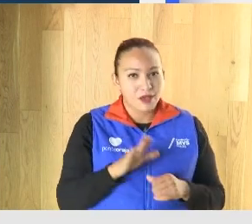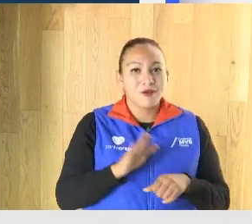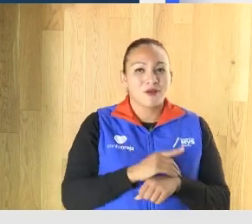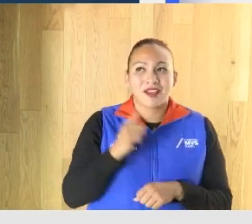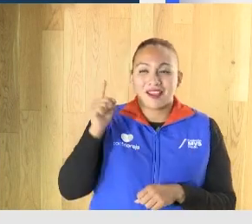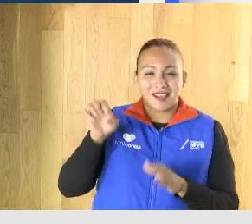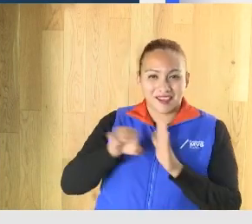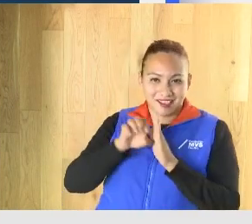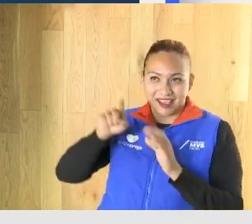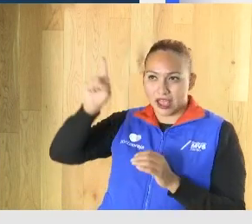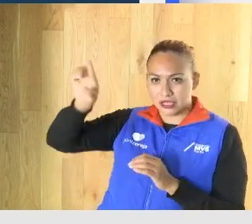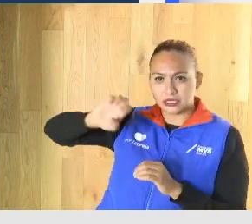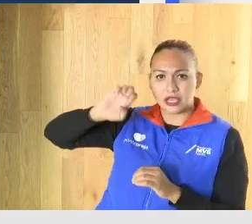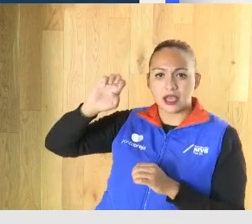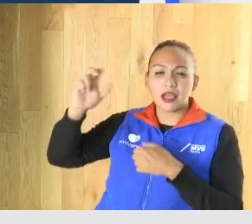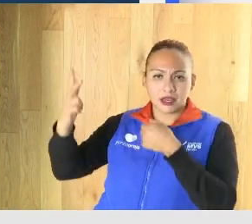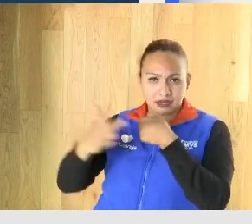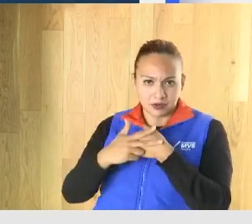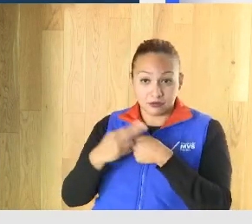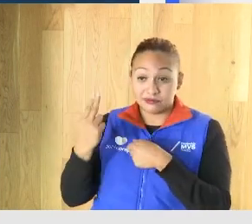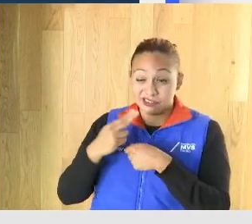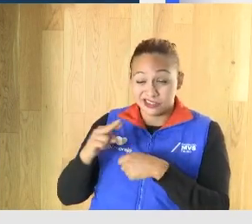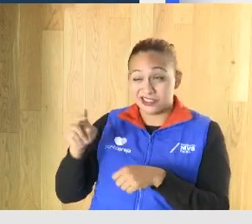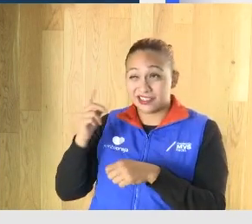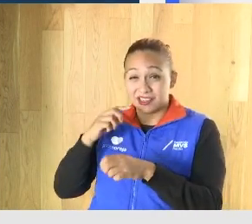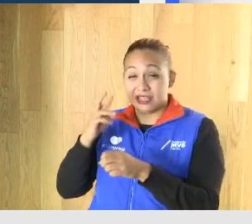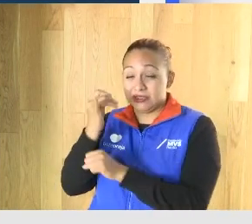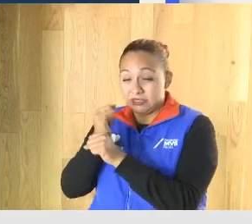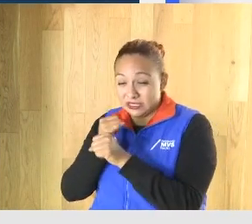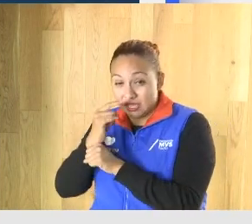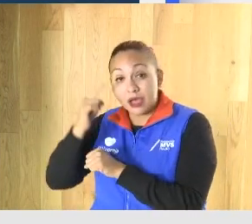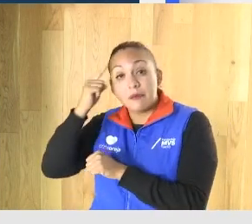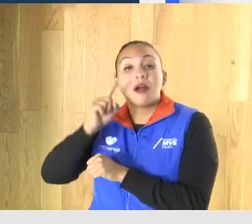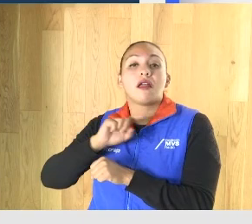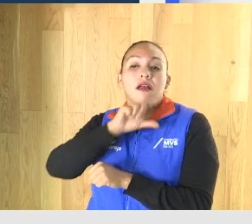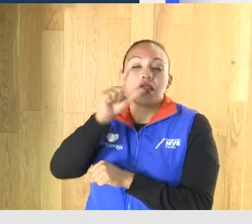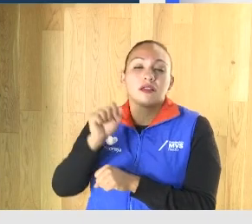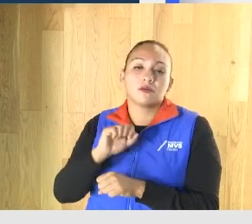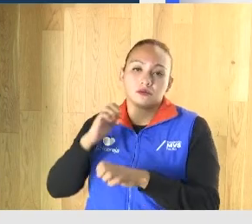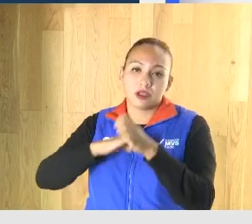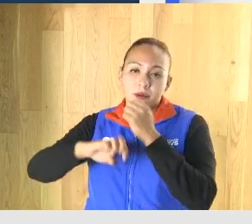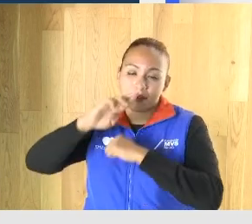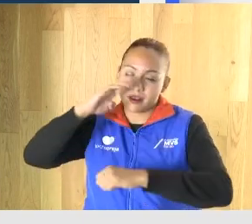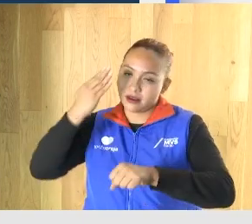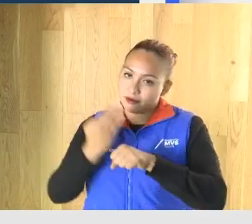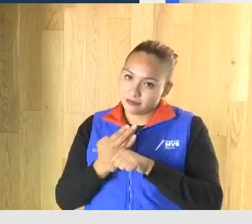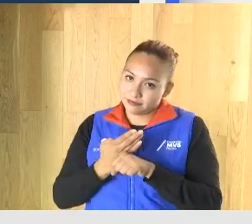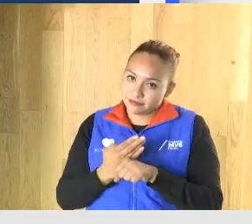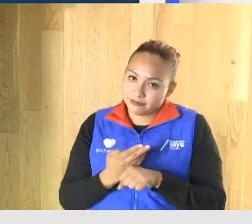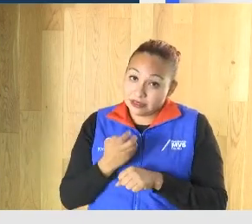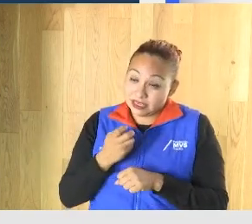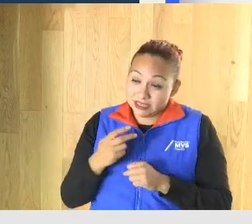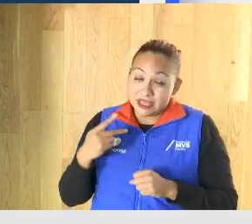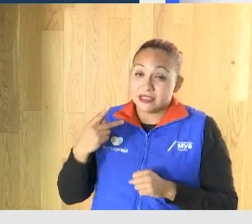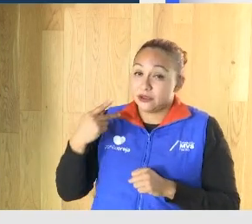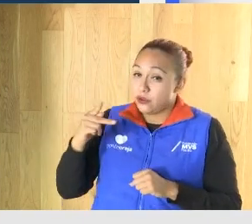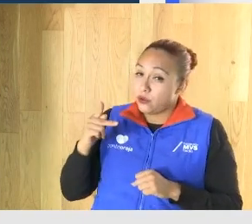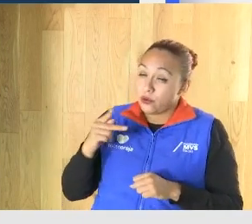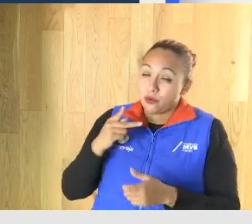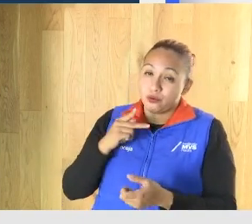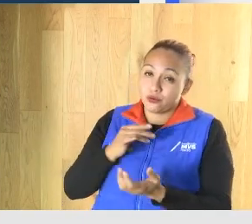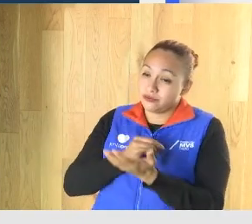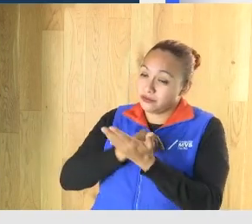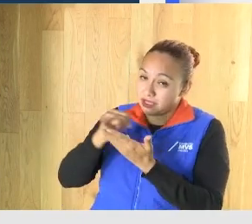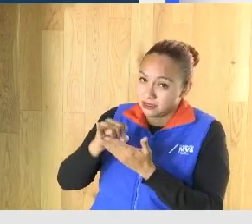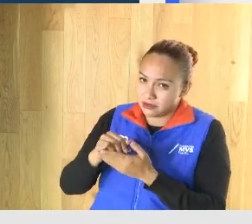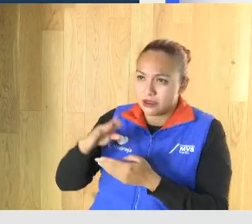no tener un plan para ser responsables y sostenibles, porque es un tema de mercado, es un tema de competitividad y es